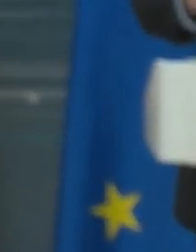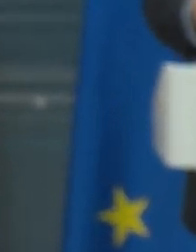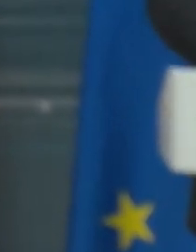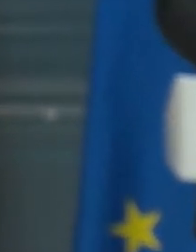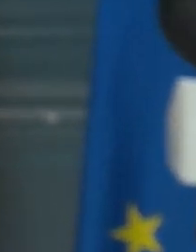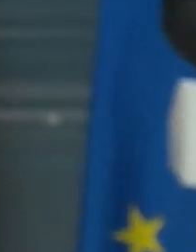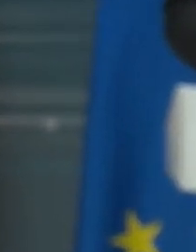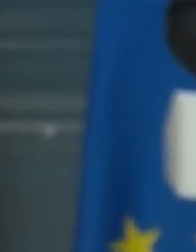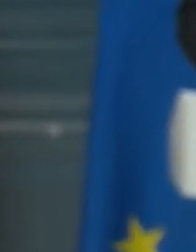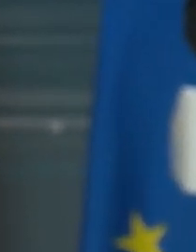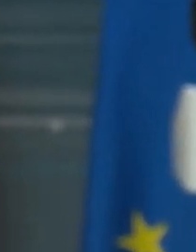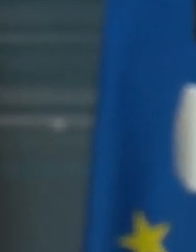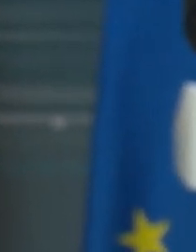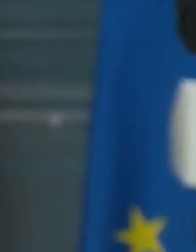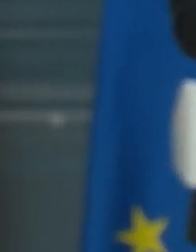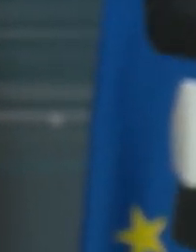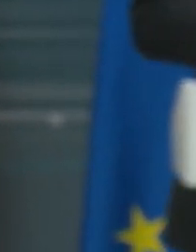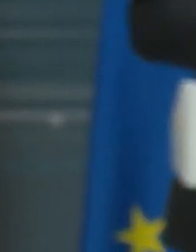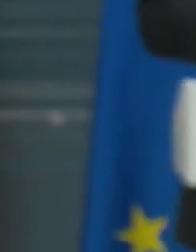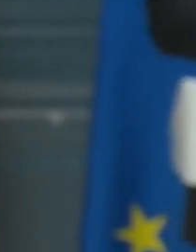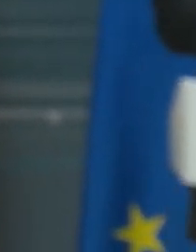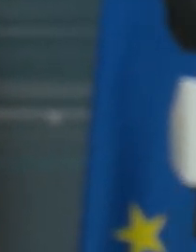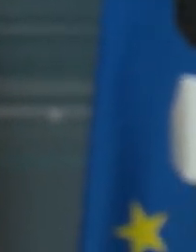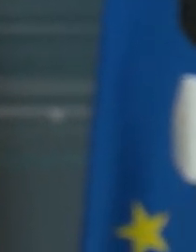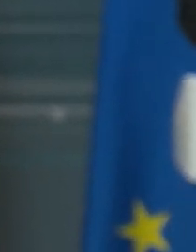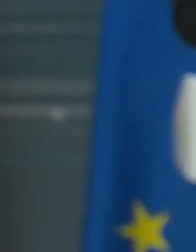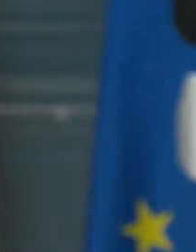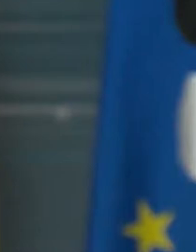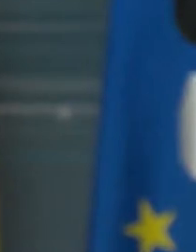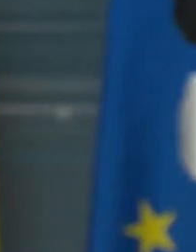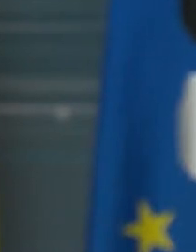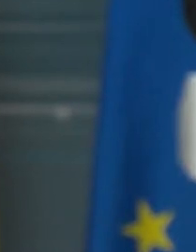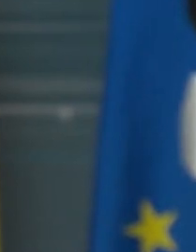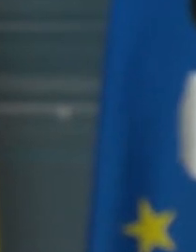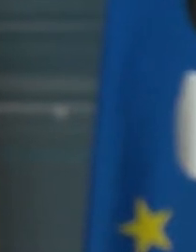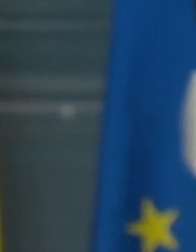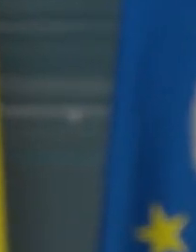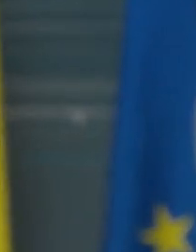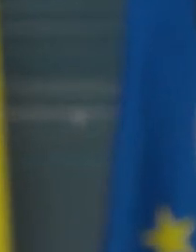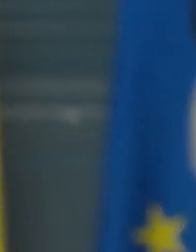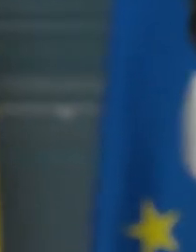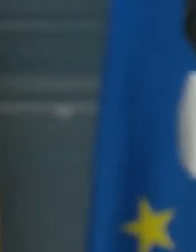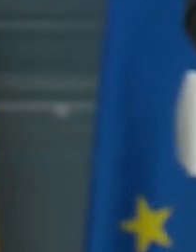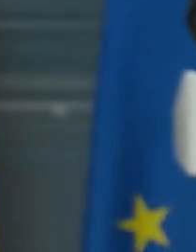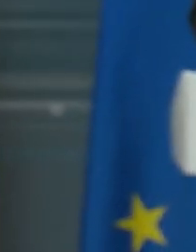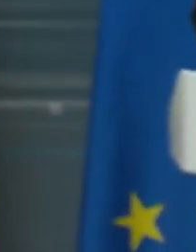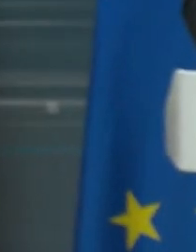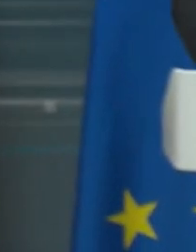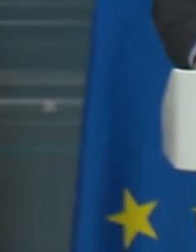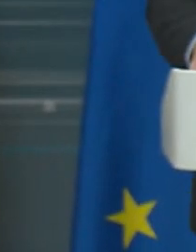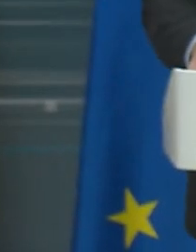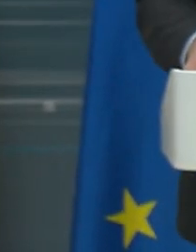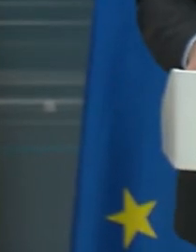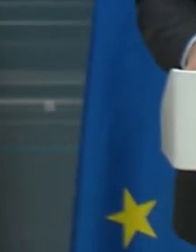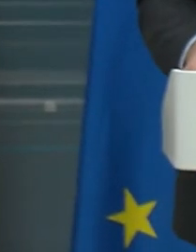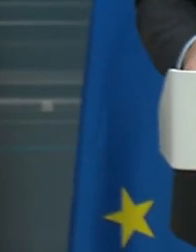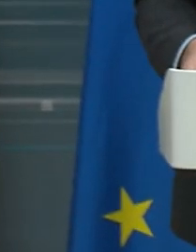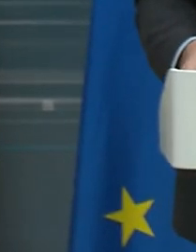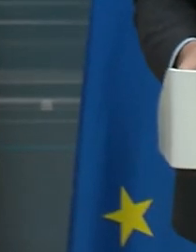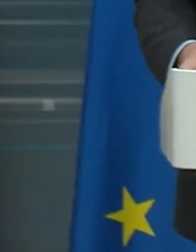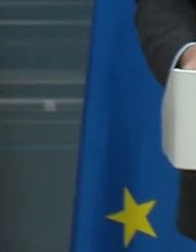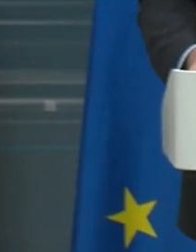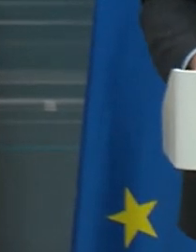querido abrir yo por el hecho de que quiero agradecer al ministro al ministro de transportes y